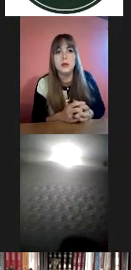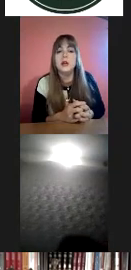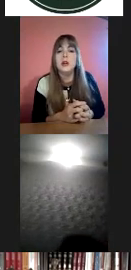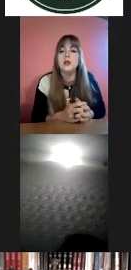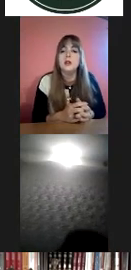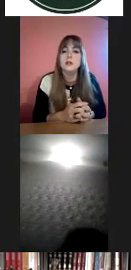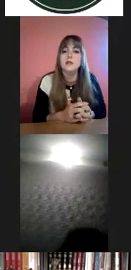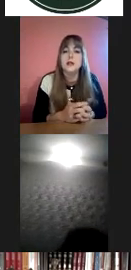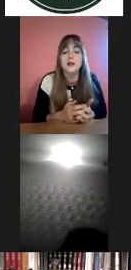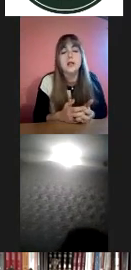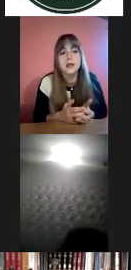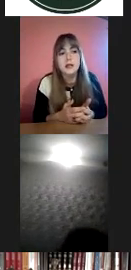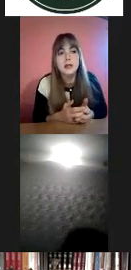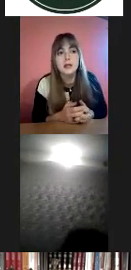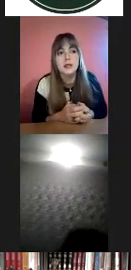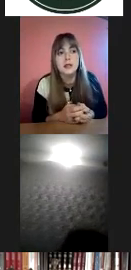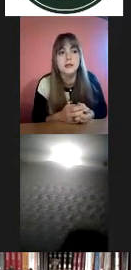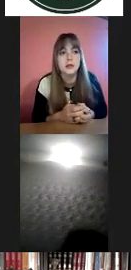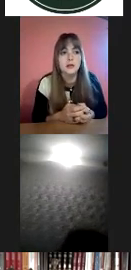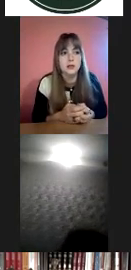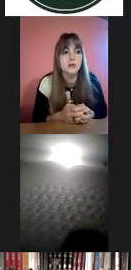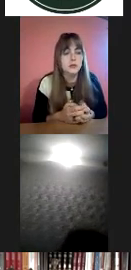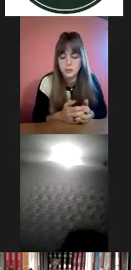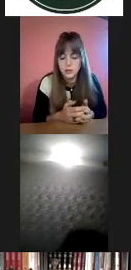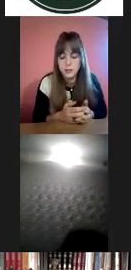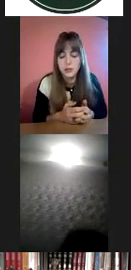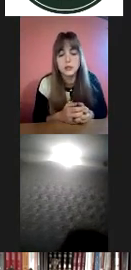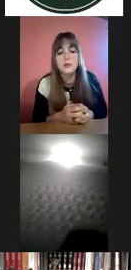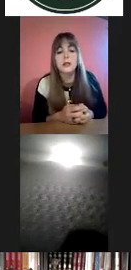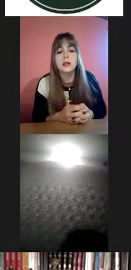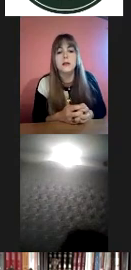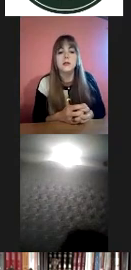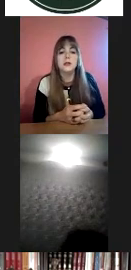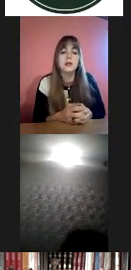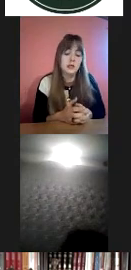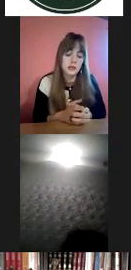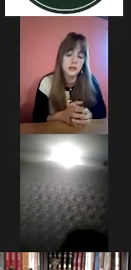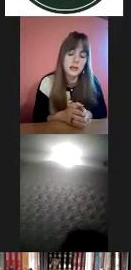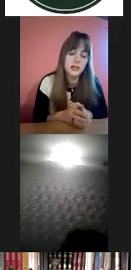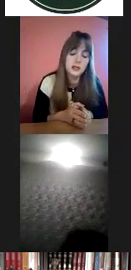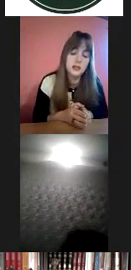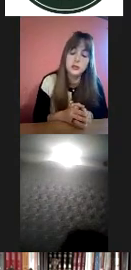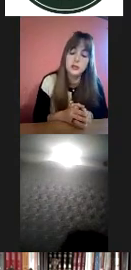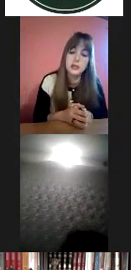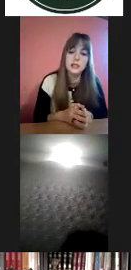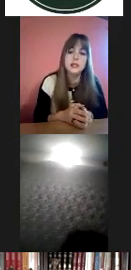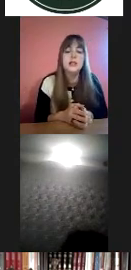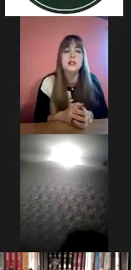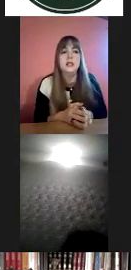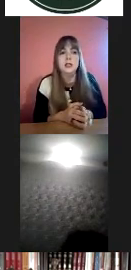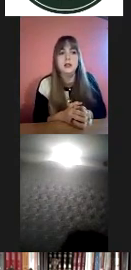Y bueno, la realidad es que estoy 100% segura que habiendo menos cantidad de animales en situación de